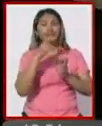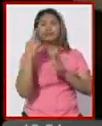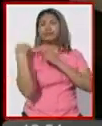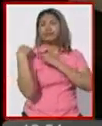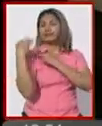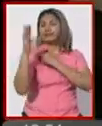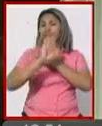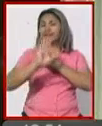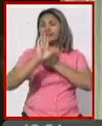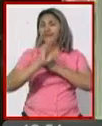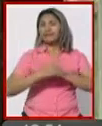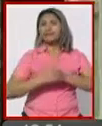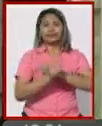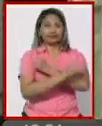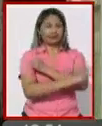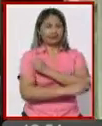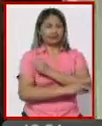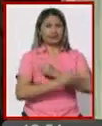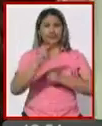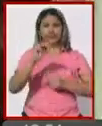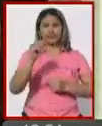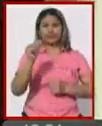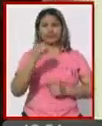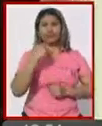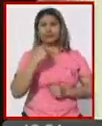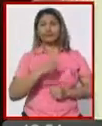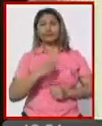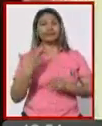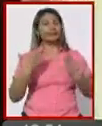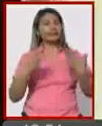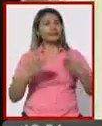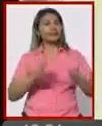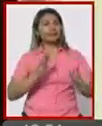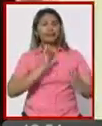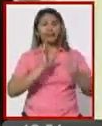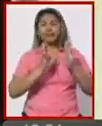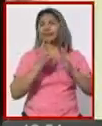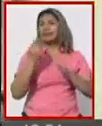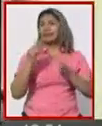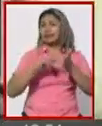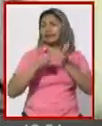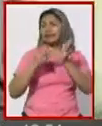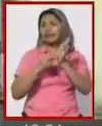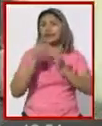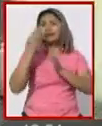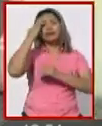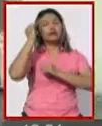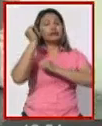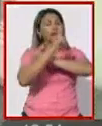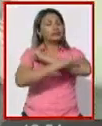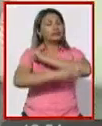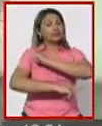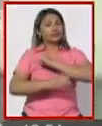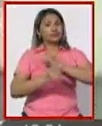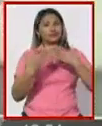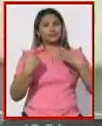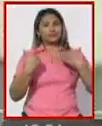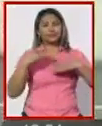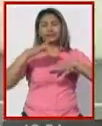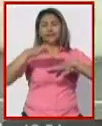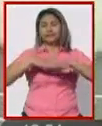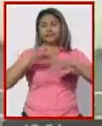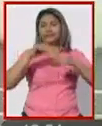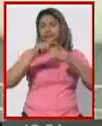de la seguridad de este país. El Movimiento Socialismo también dio a conocer su parecer con respecto a la sentencia que habría caído sobre